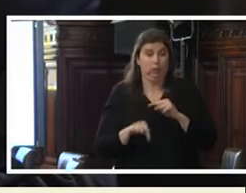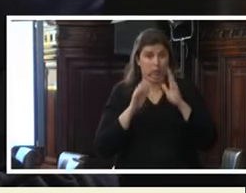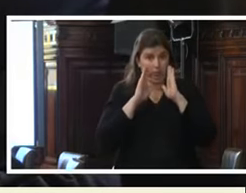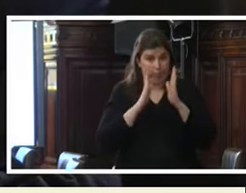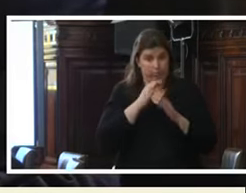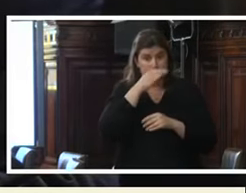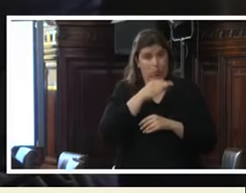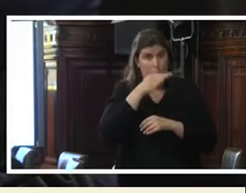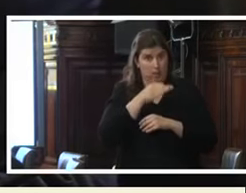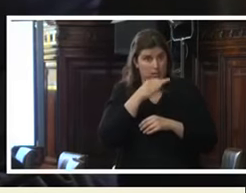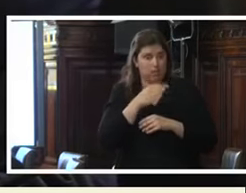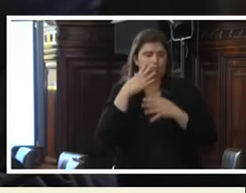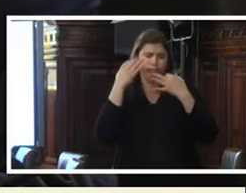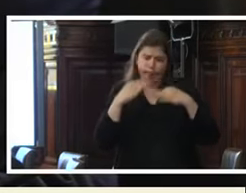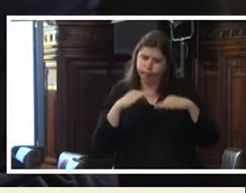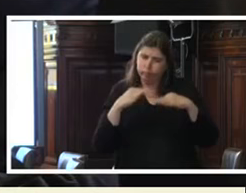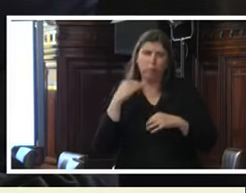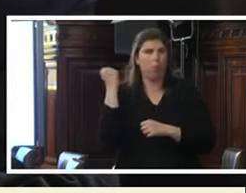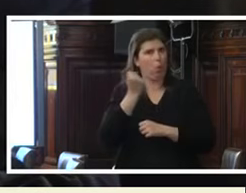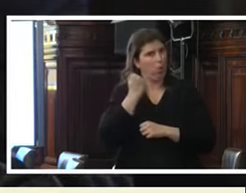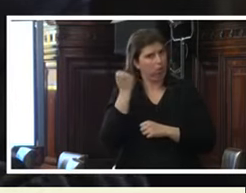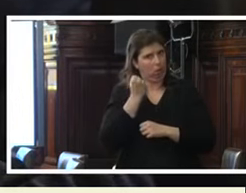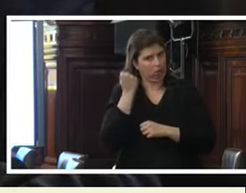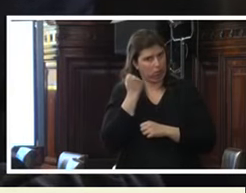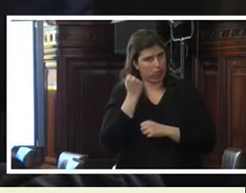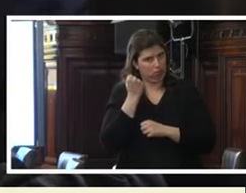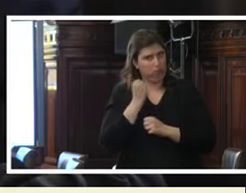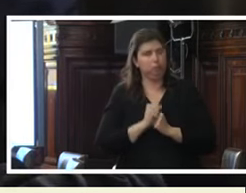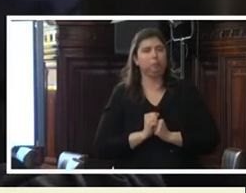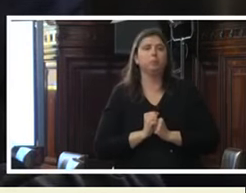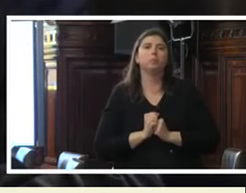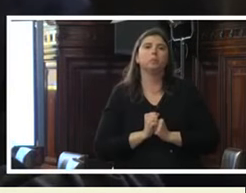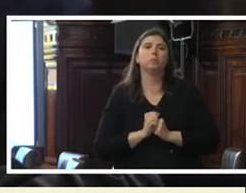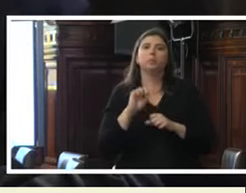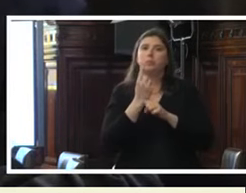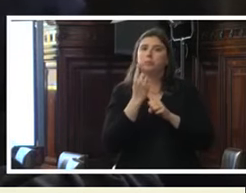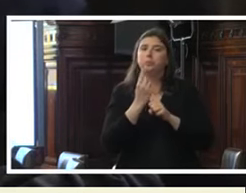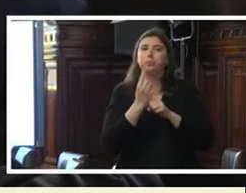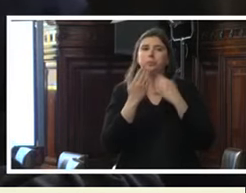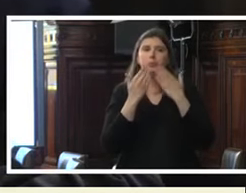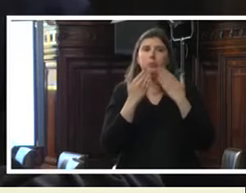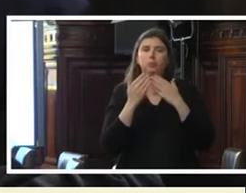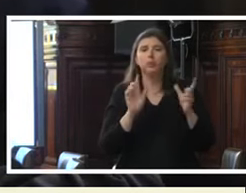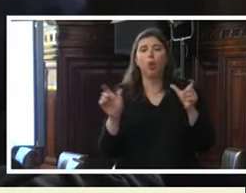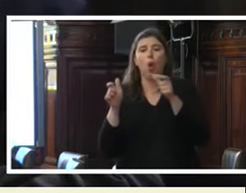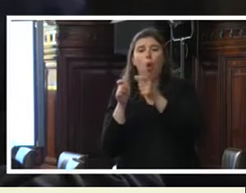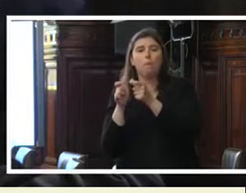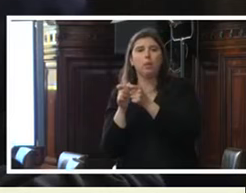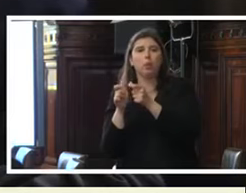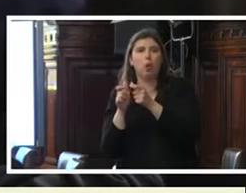particularmente importante y tiene en este momento en primer lugar voy a dar la palabra al comisionado paulo